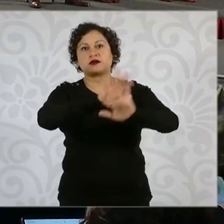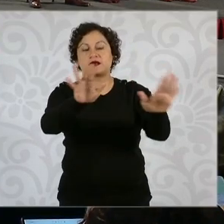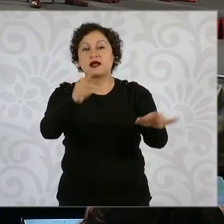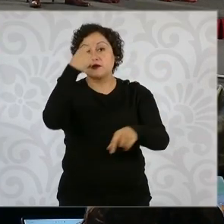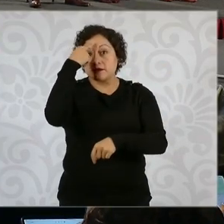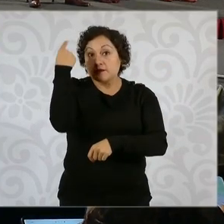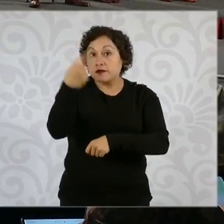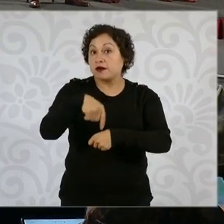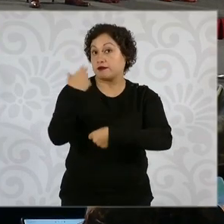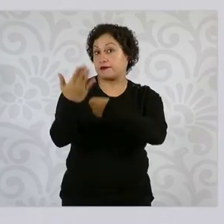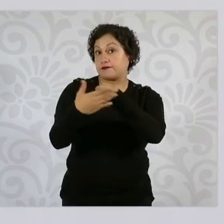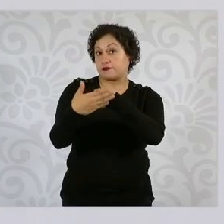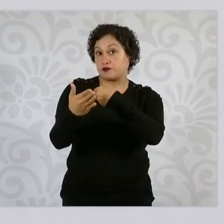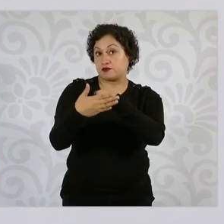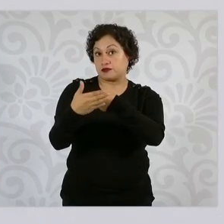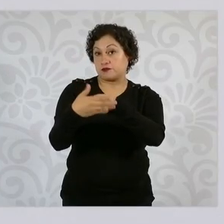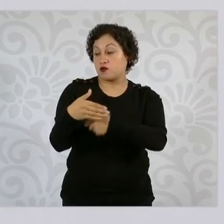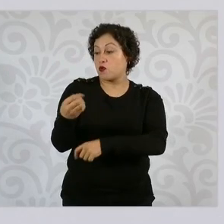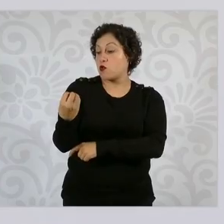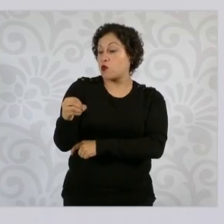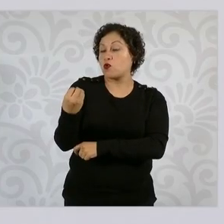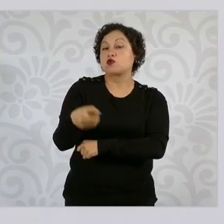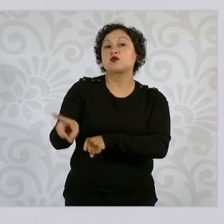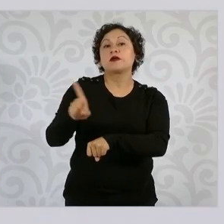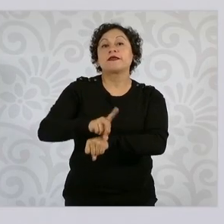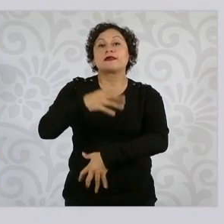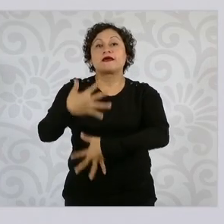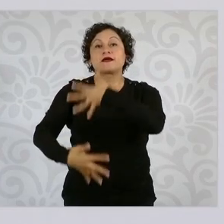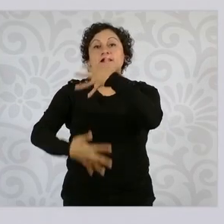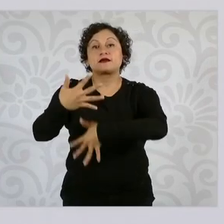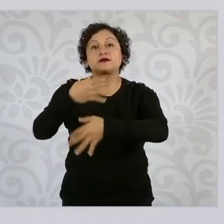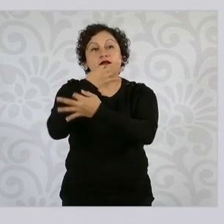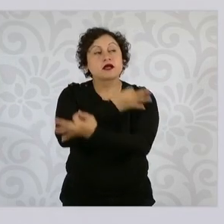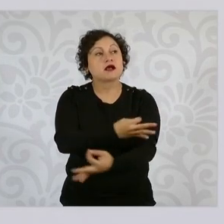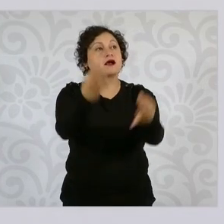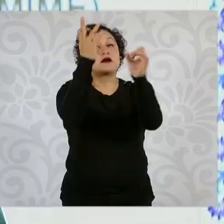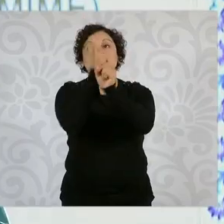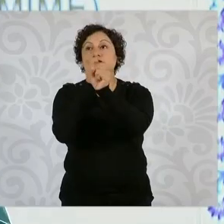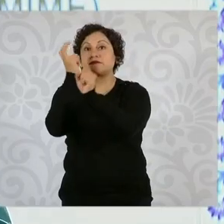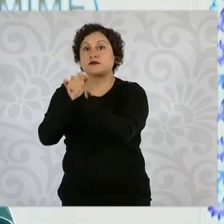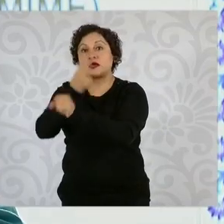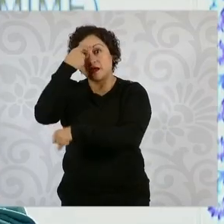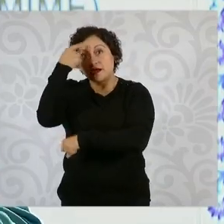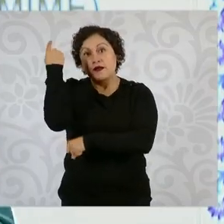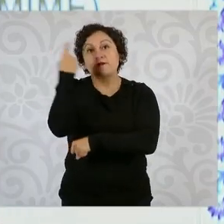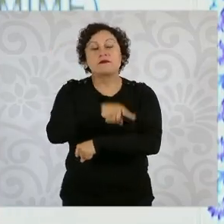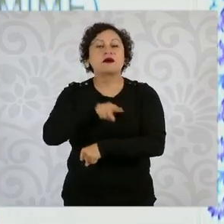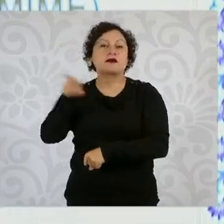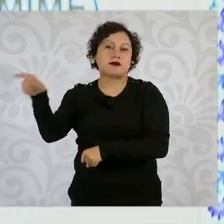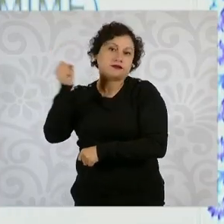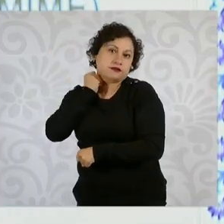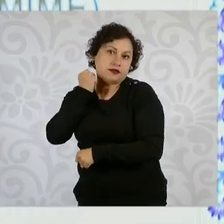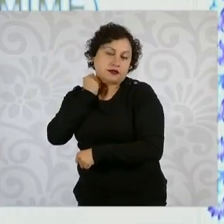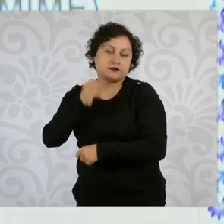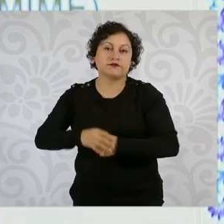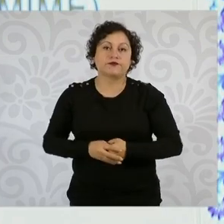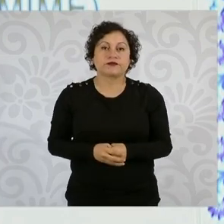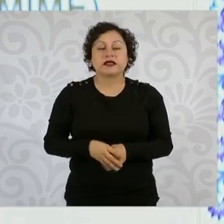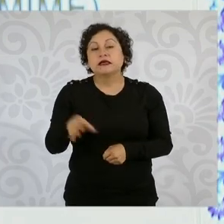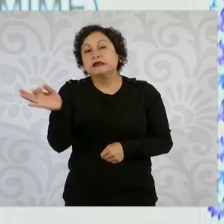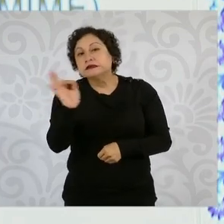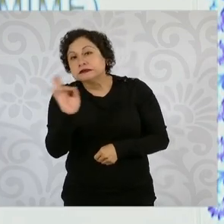octubre salga la convocatoria del Senado de la República. Si por alguna razón la Corte no envía